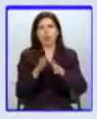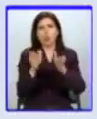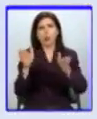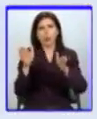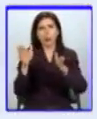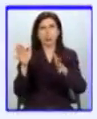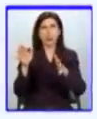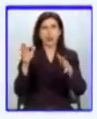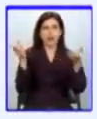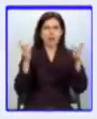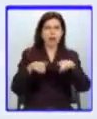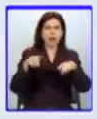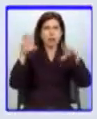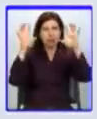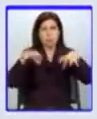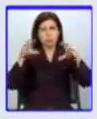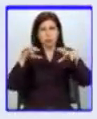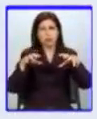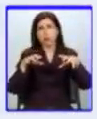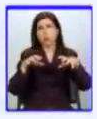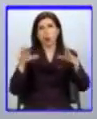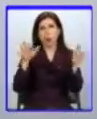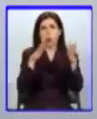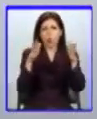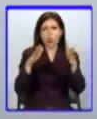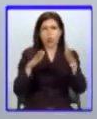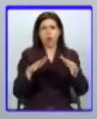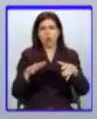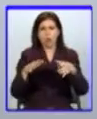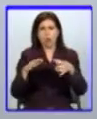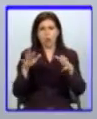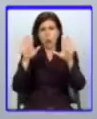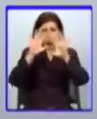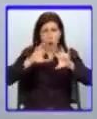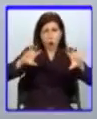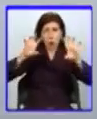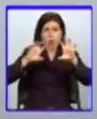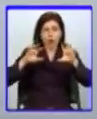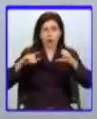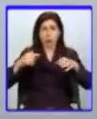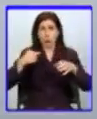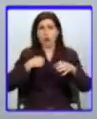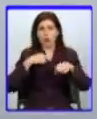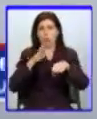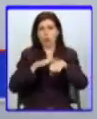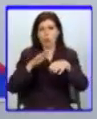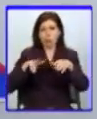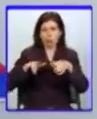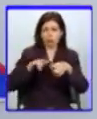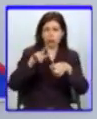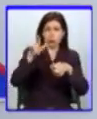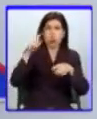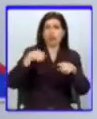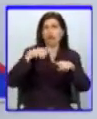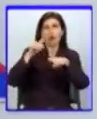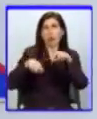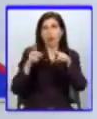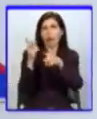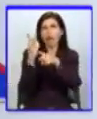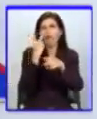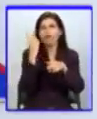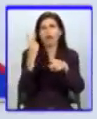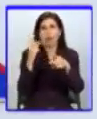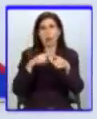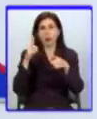clima yo despegó el avión y la neblina pues ya no permite verlo entonces el piloto automático que tiene el